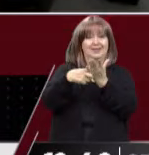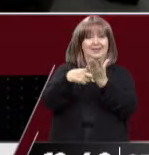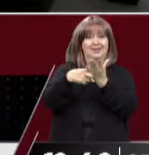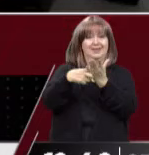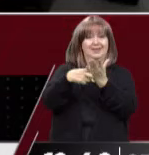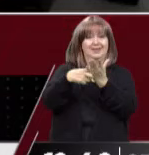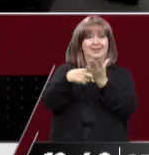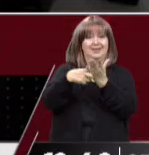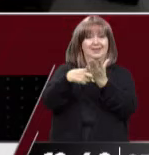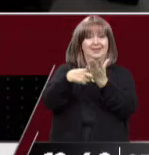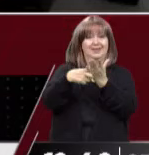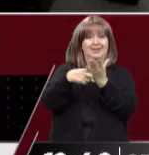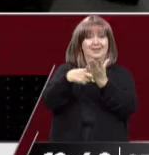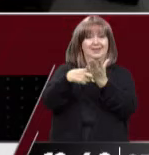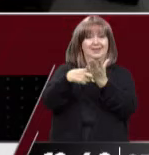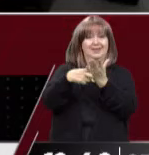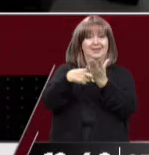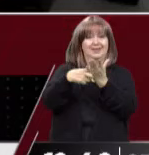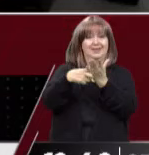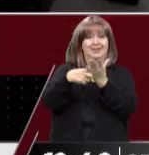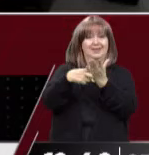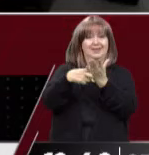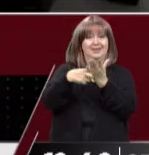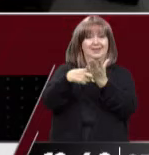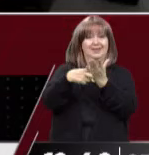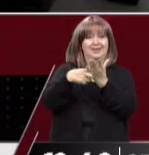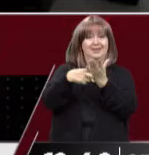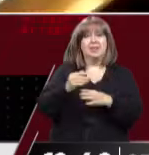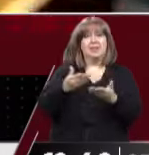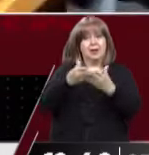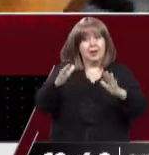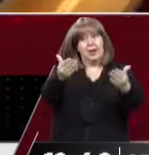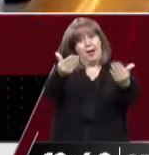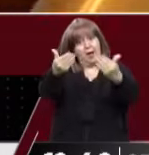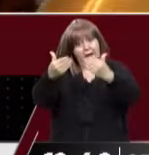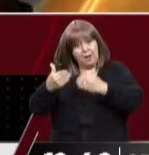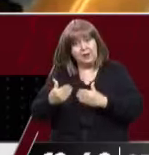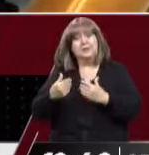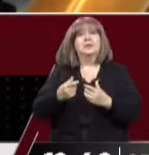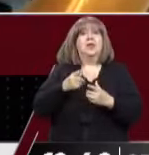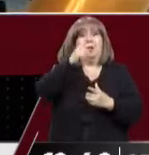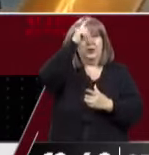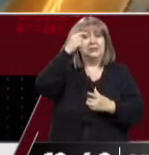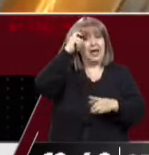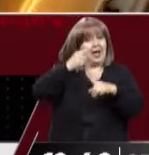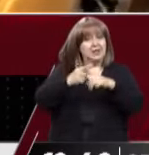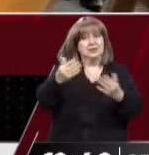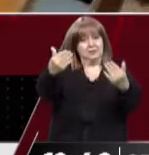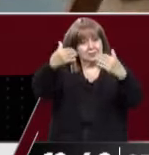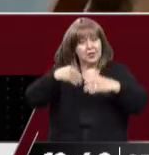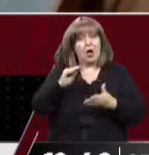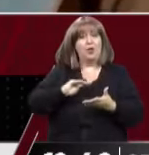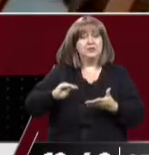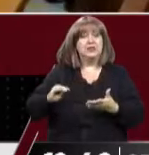de la seguridad han recibido a autos convocados es decir estamos